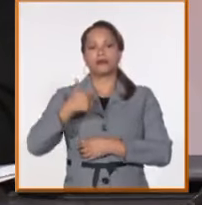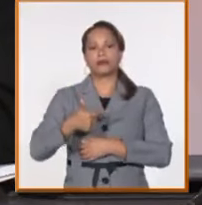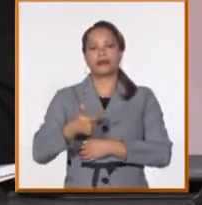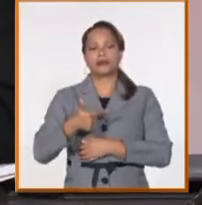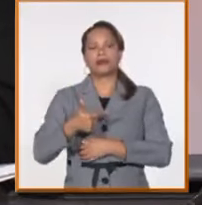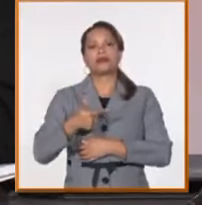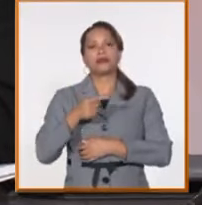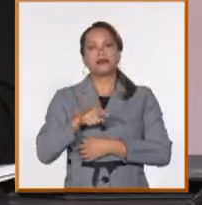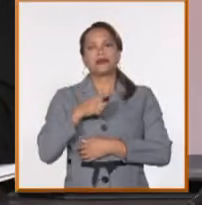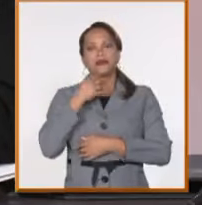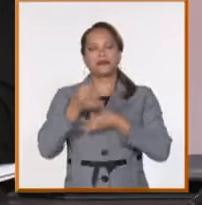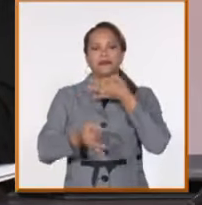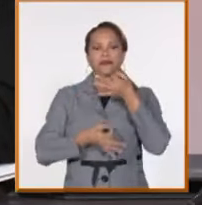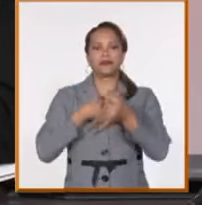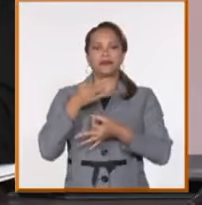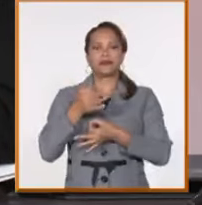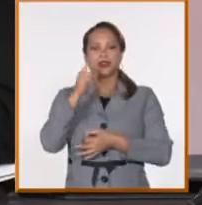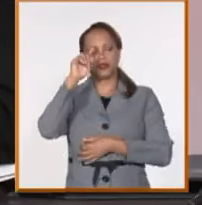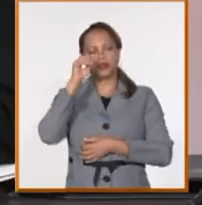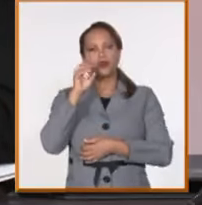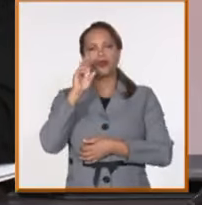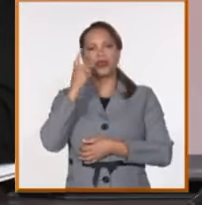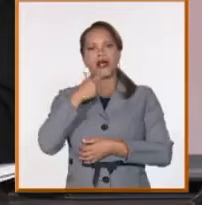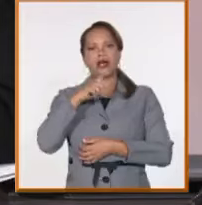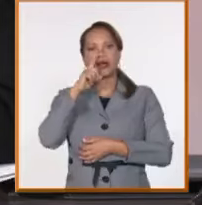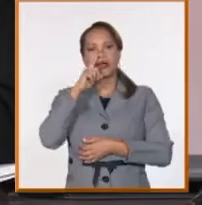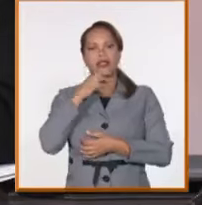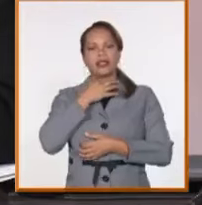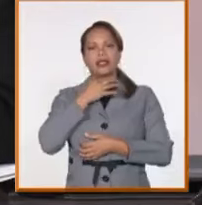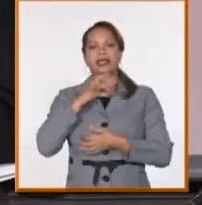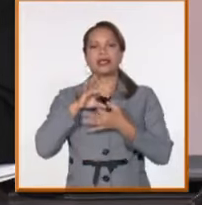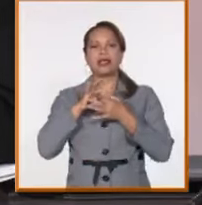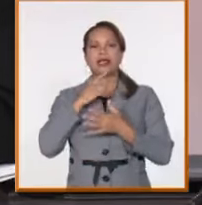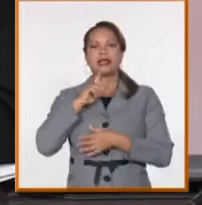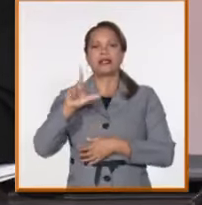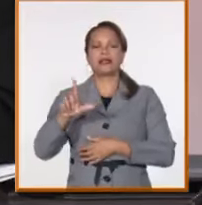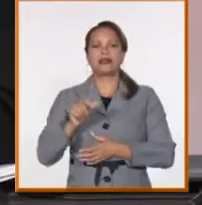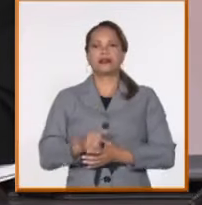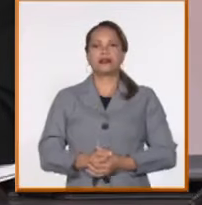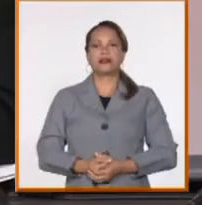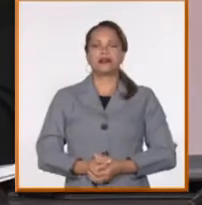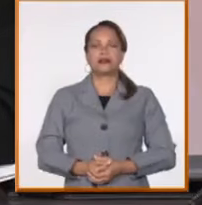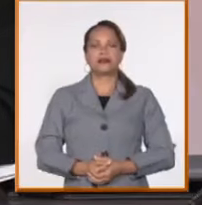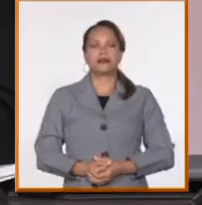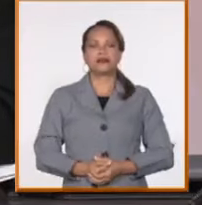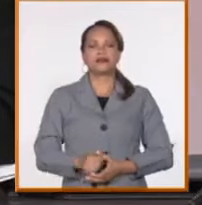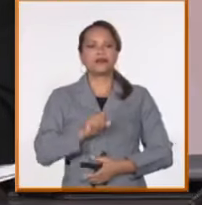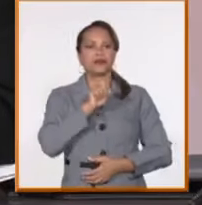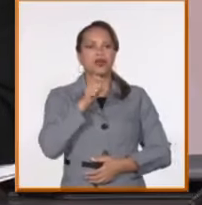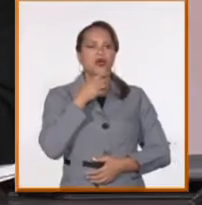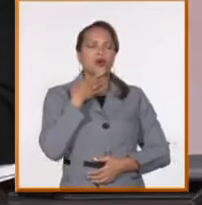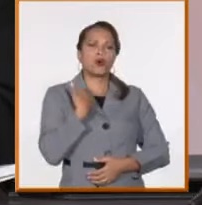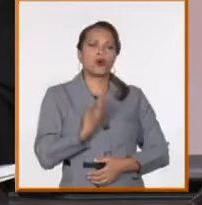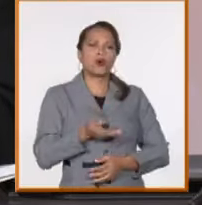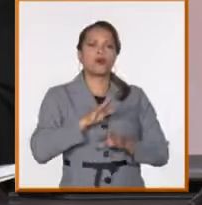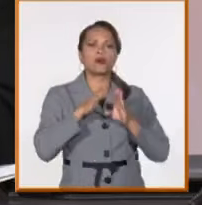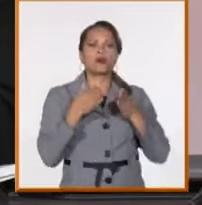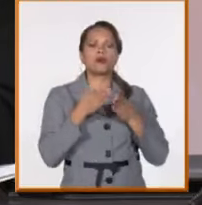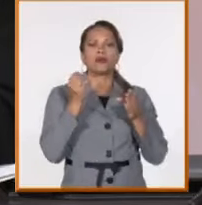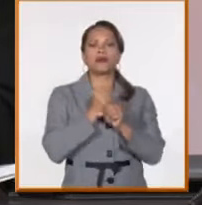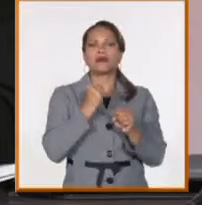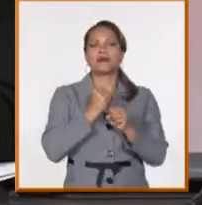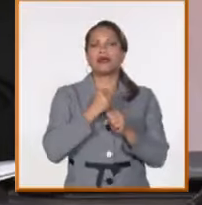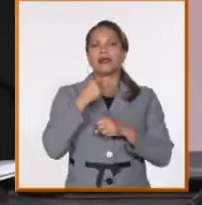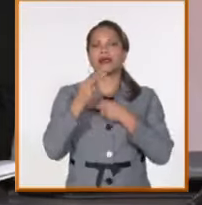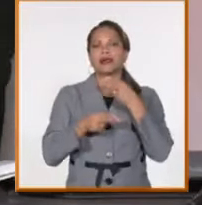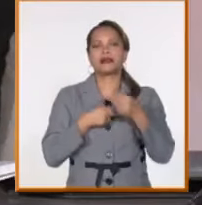guach y me gustaría solá hablar de esas experiencias Cómo se está utilizando todas estas posibilidades todas esas potencialidades que se han